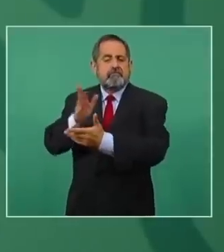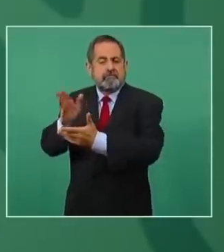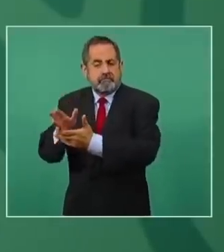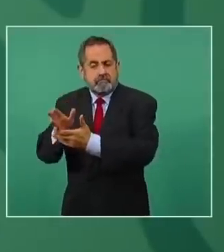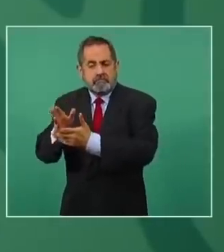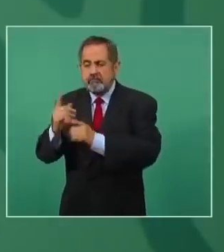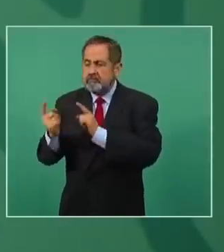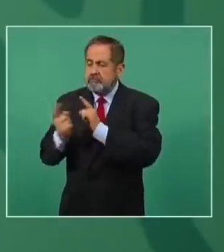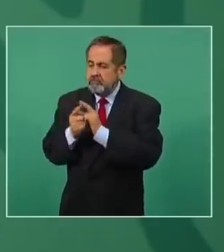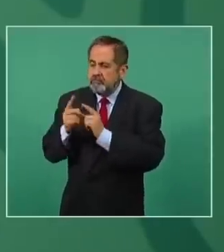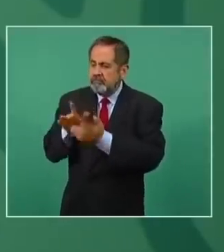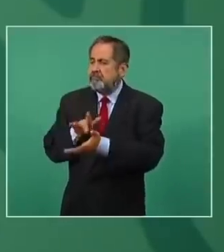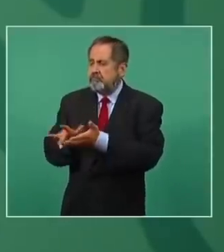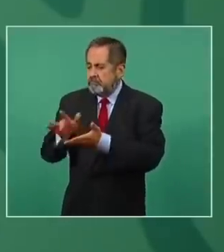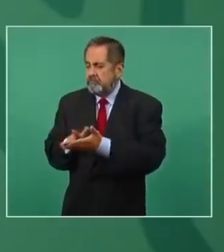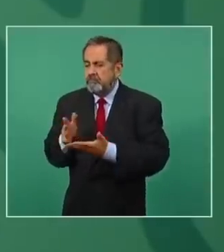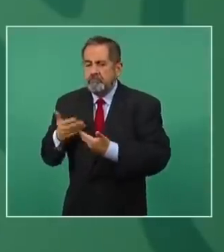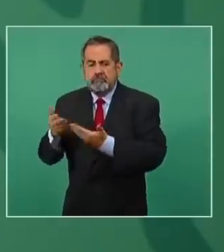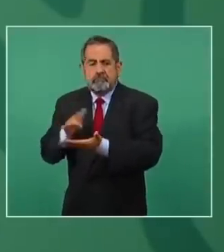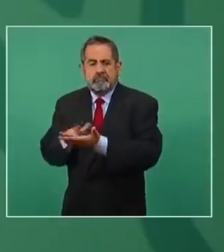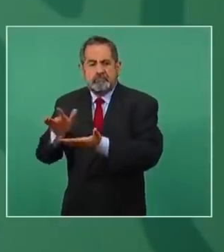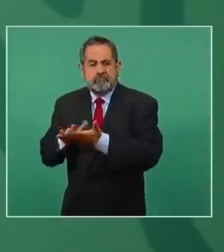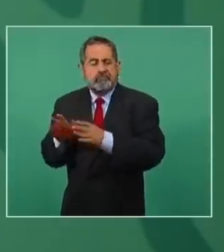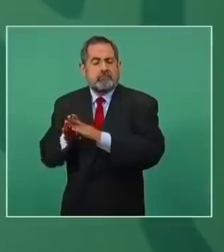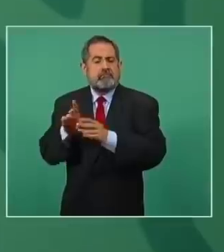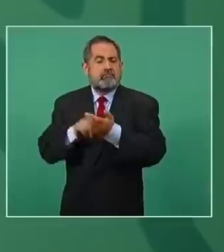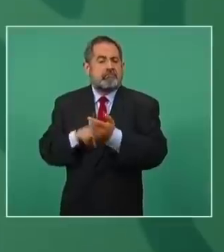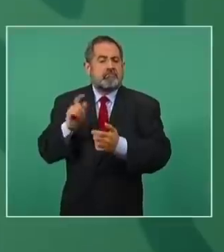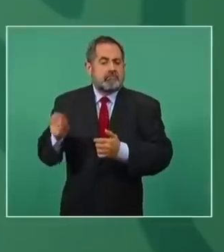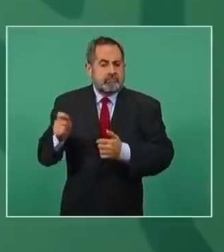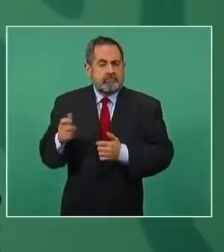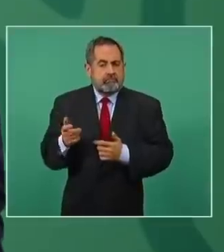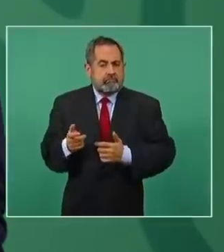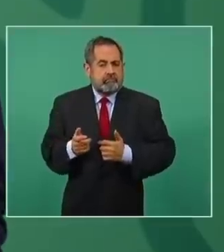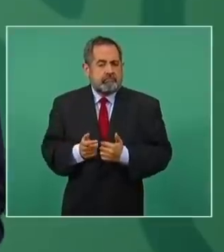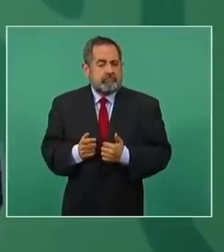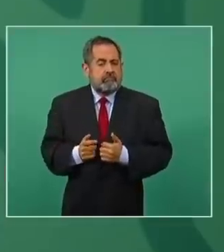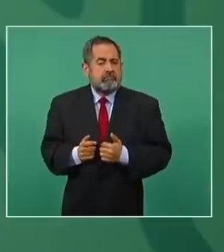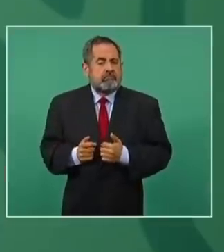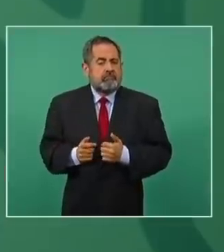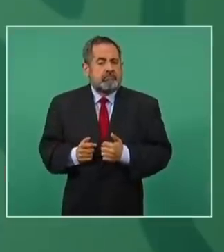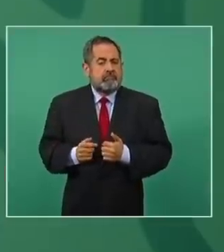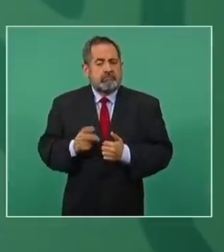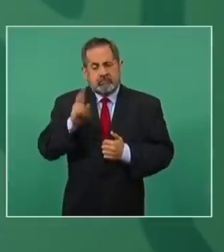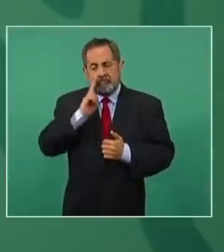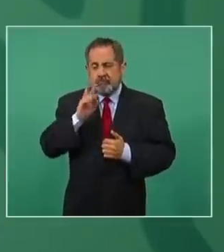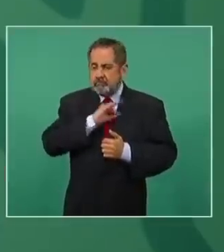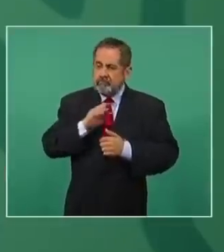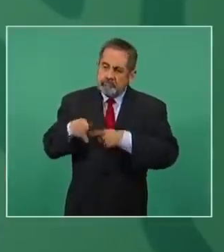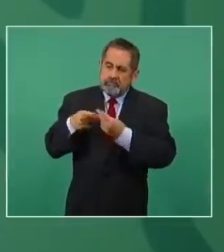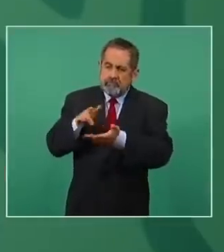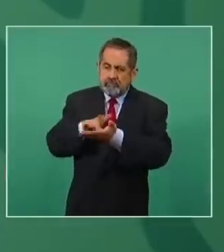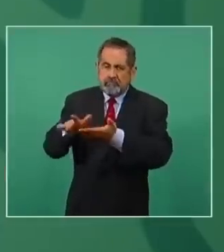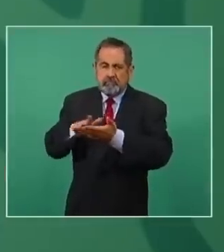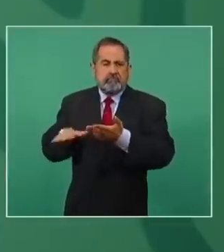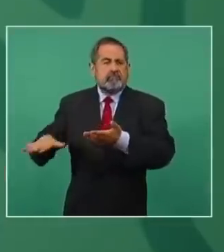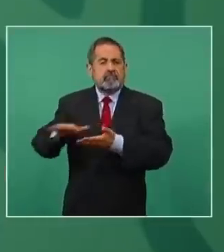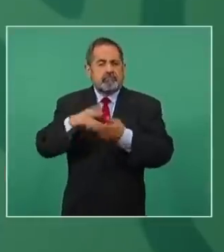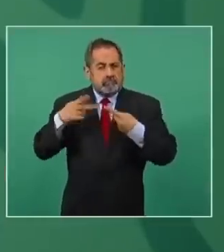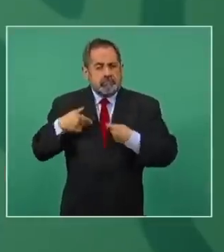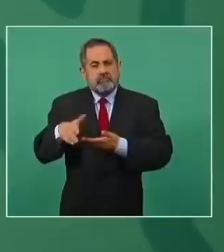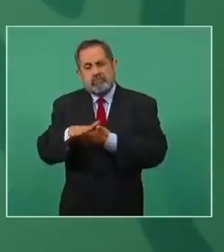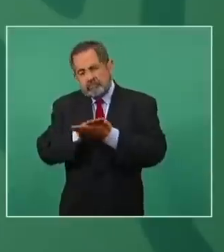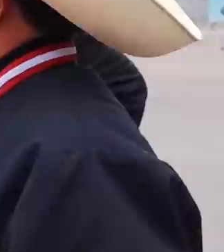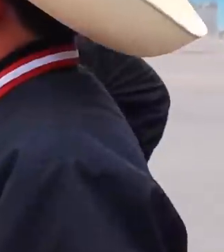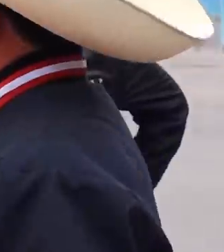a apoyar sobre todo lo que se puede hacer para ayudar a la gente humilde, a la gente